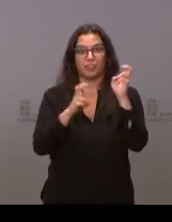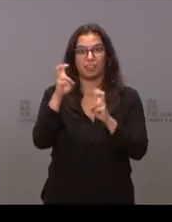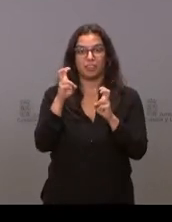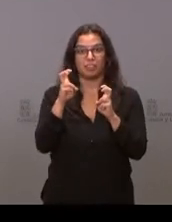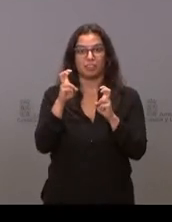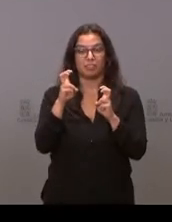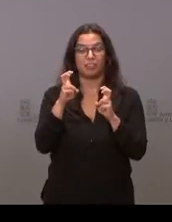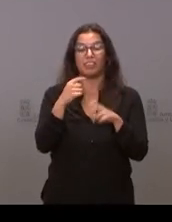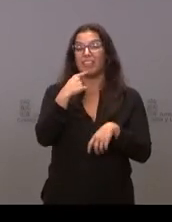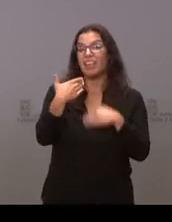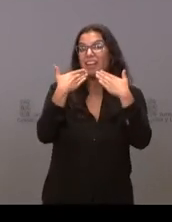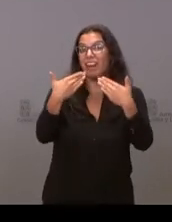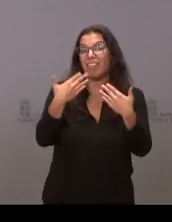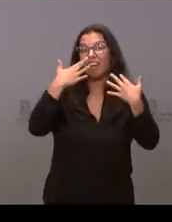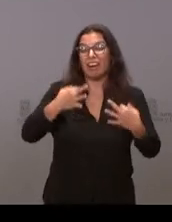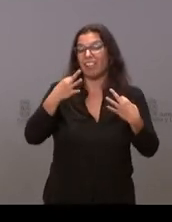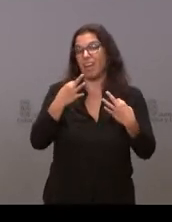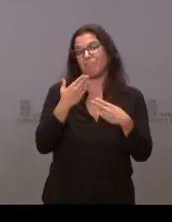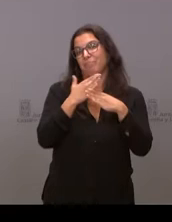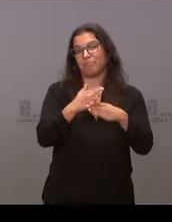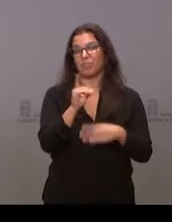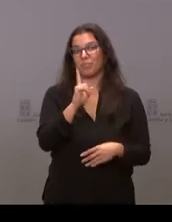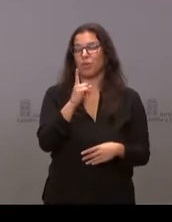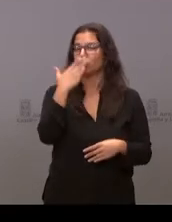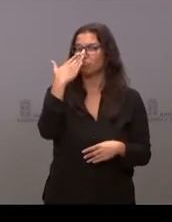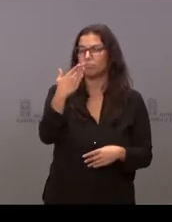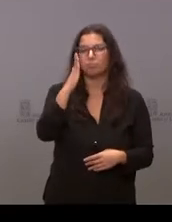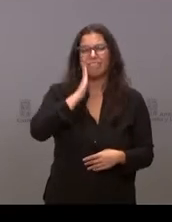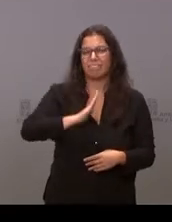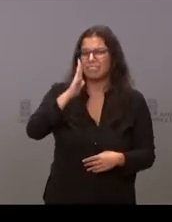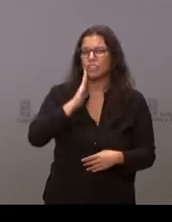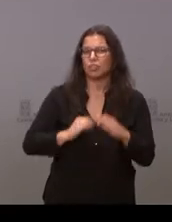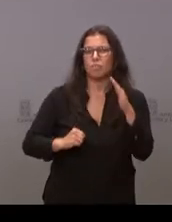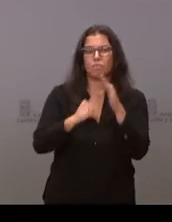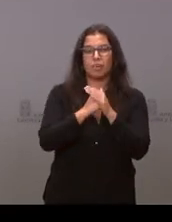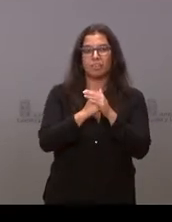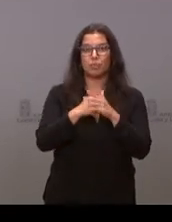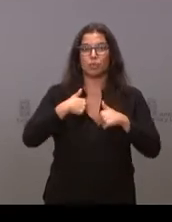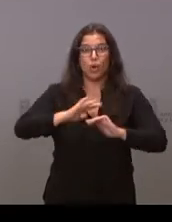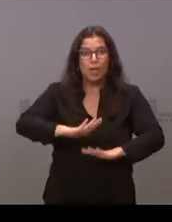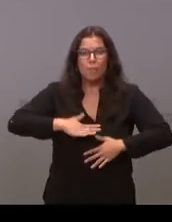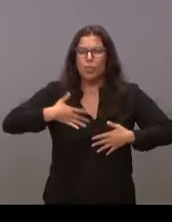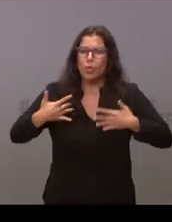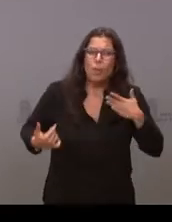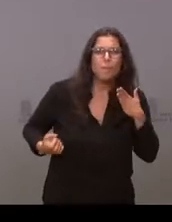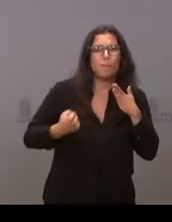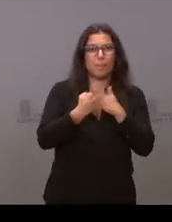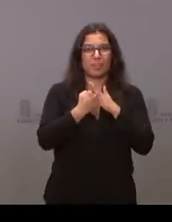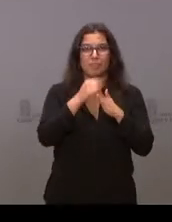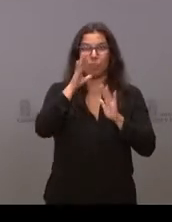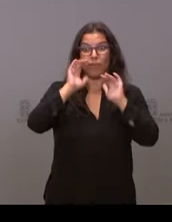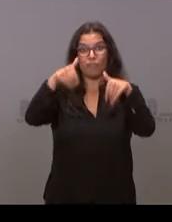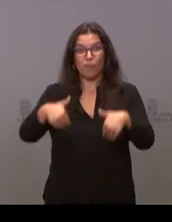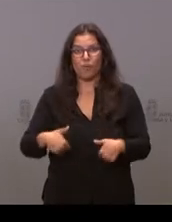insuficiente. De verdad, con todo el cariño, no hay palabras para expresar la emoción que sentimos de volver